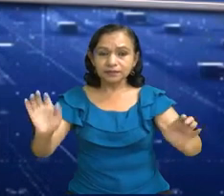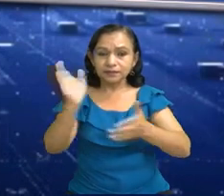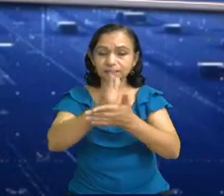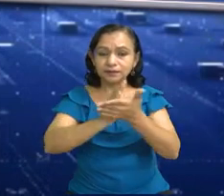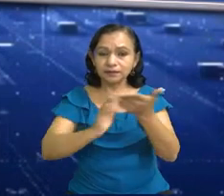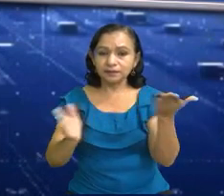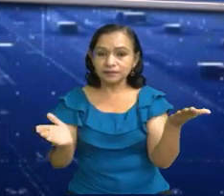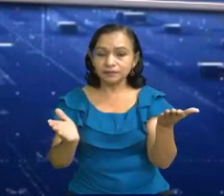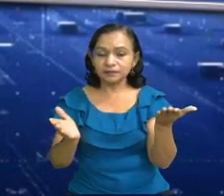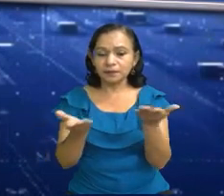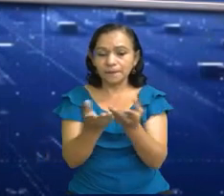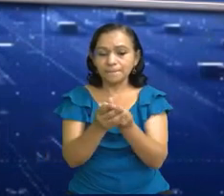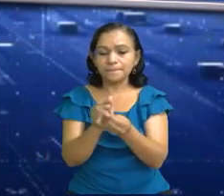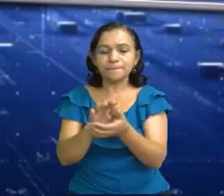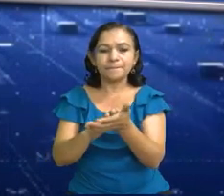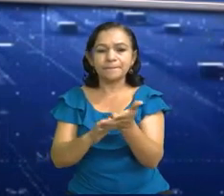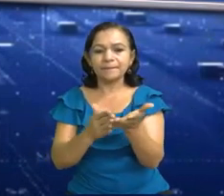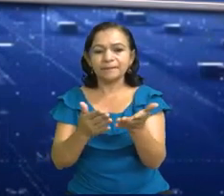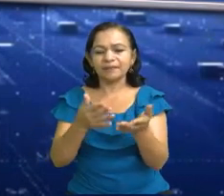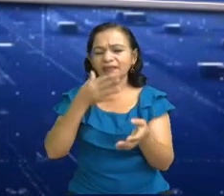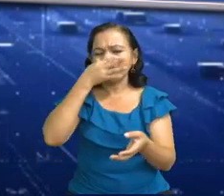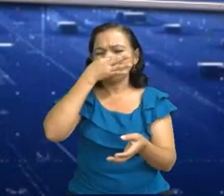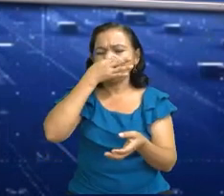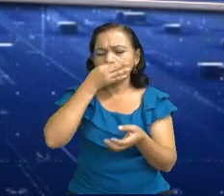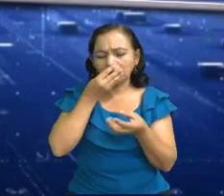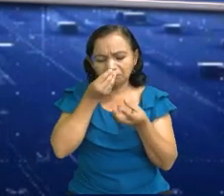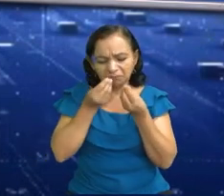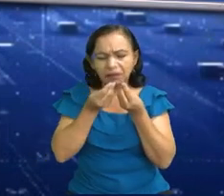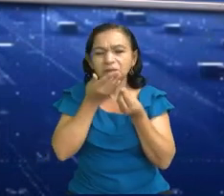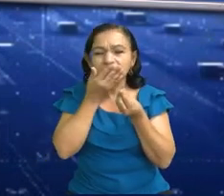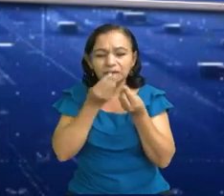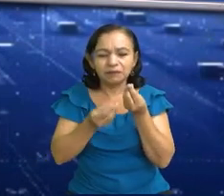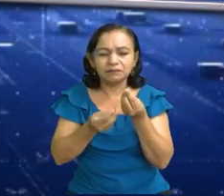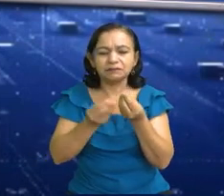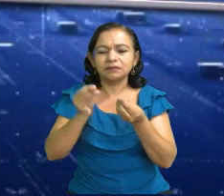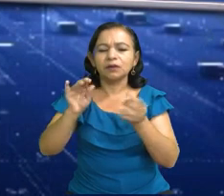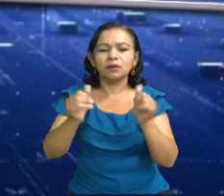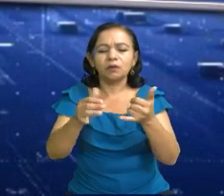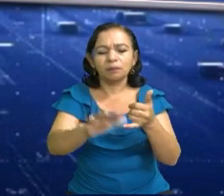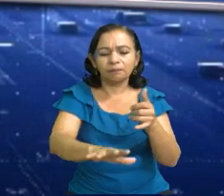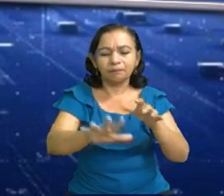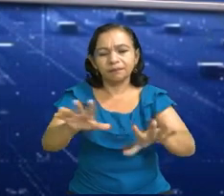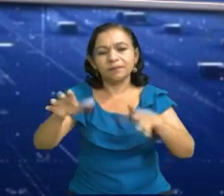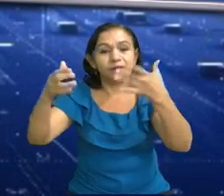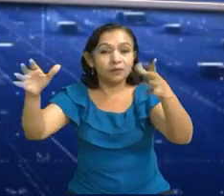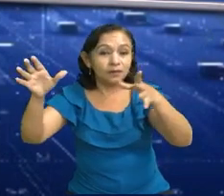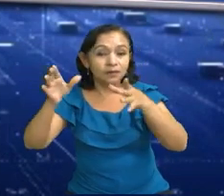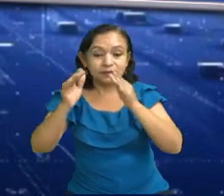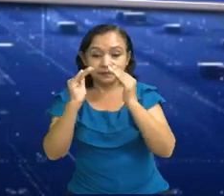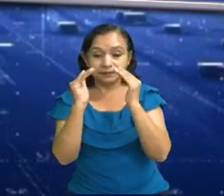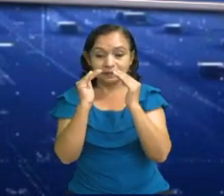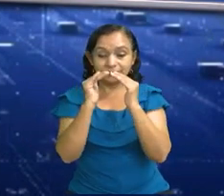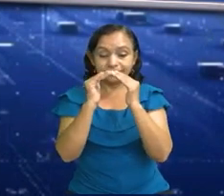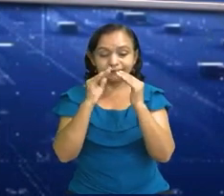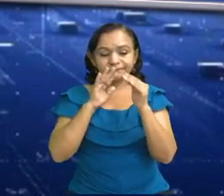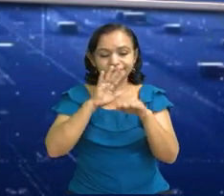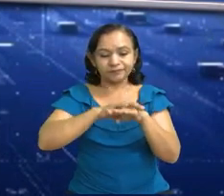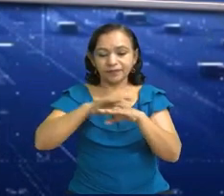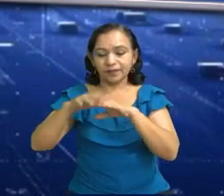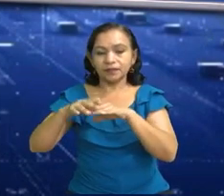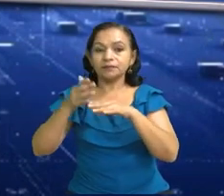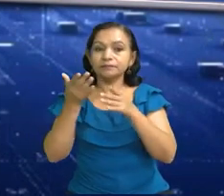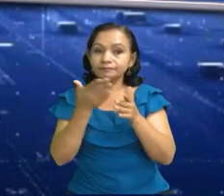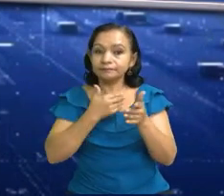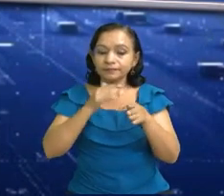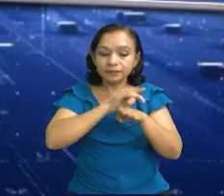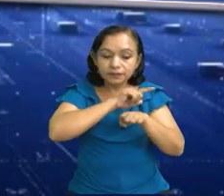llenan sus manitos con las secreciones nasales o con saliva, tocan juguetes, tocan otros objetos dentro de la vivienda, que hay que